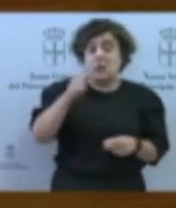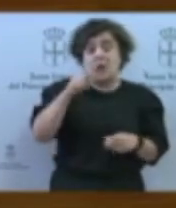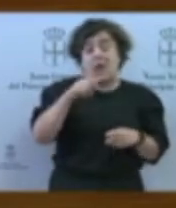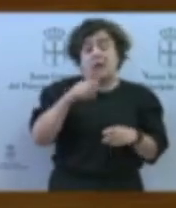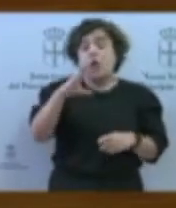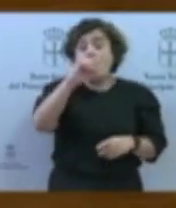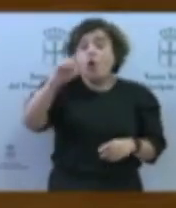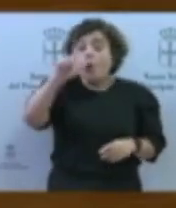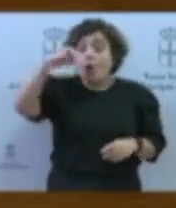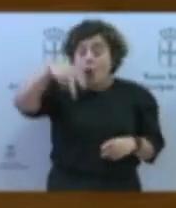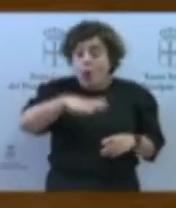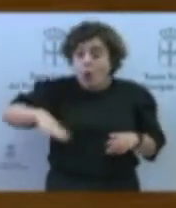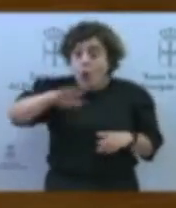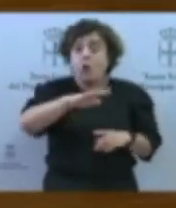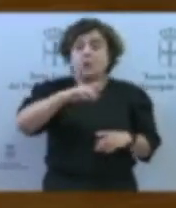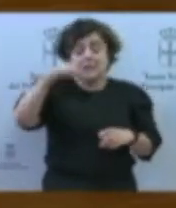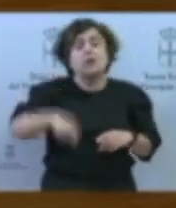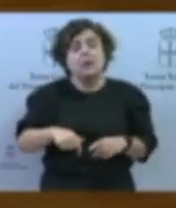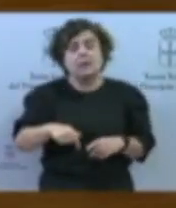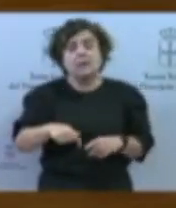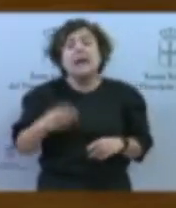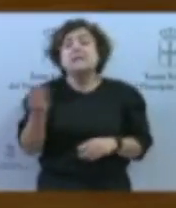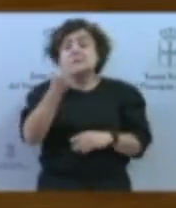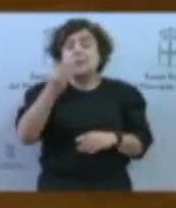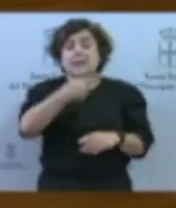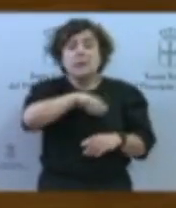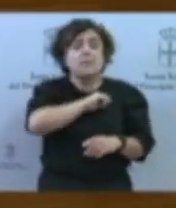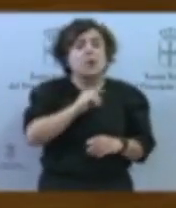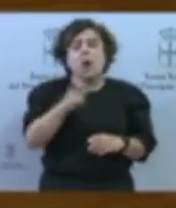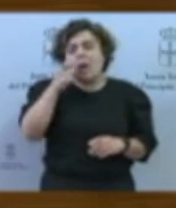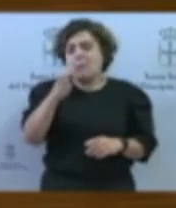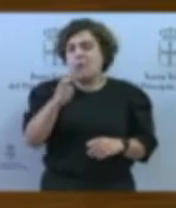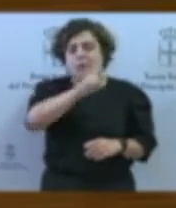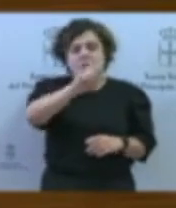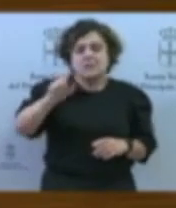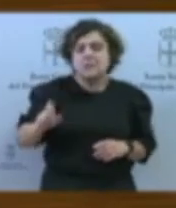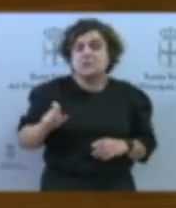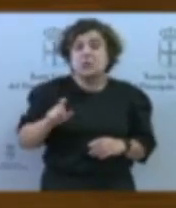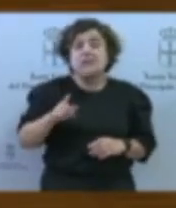es el pueblo. Siempre ha sido lo mismo. En los trances duros, los señoritos invocan la patria y